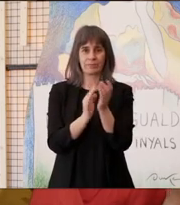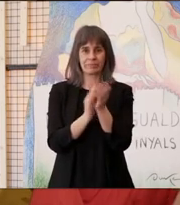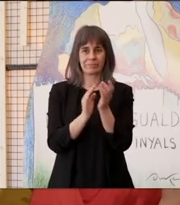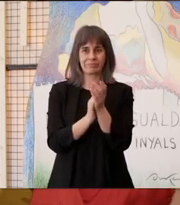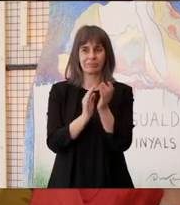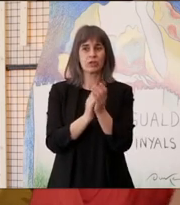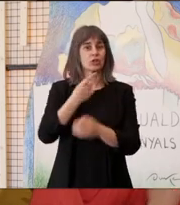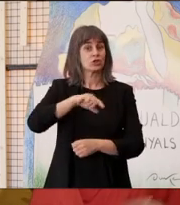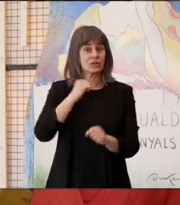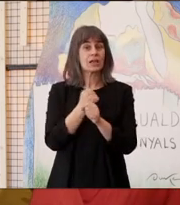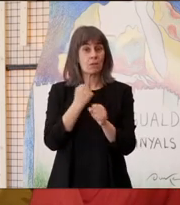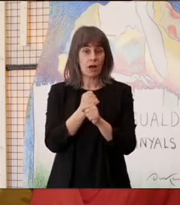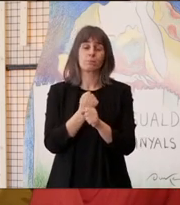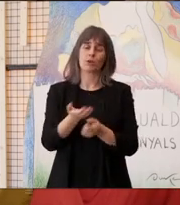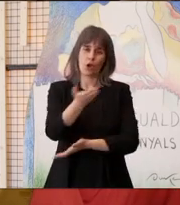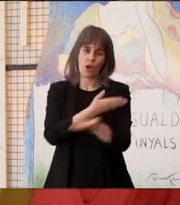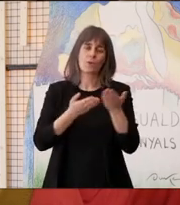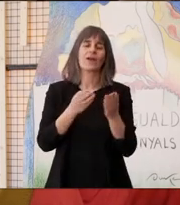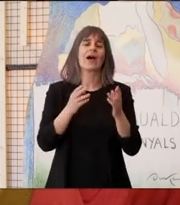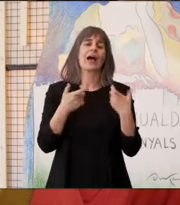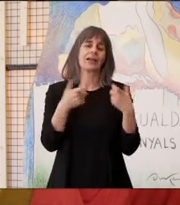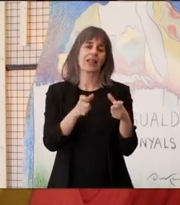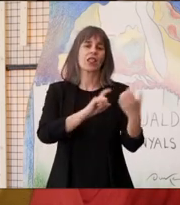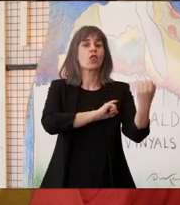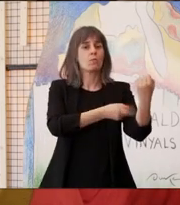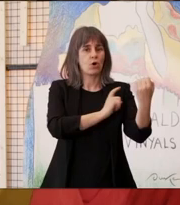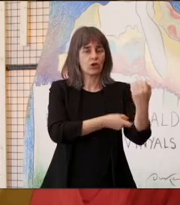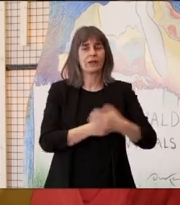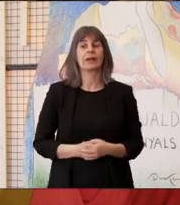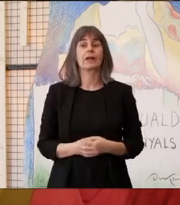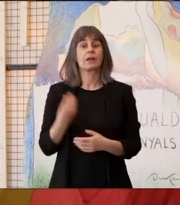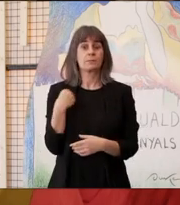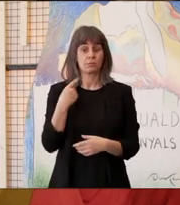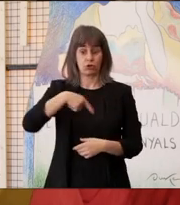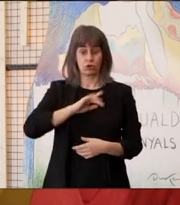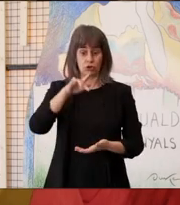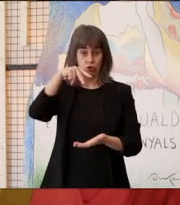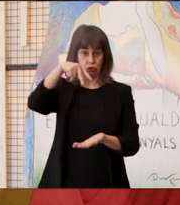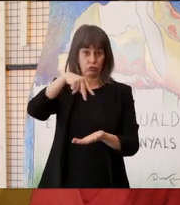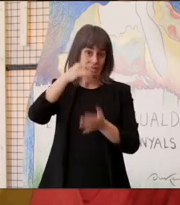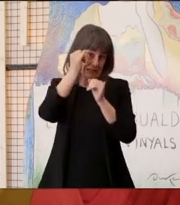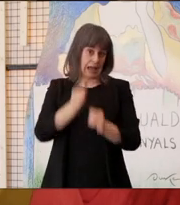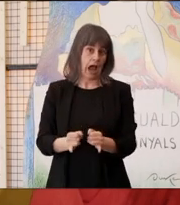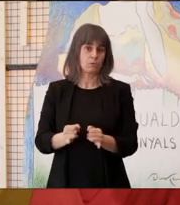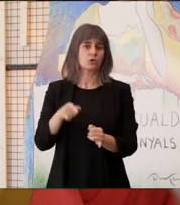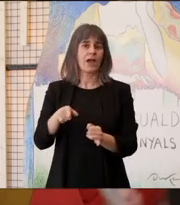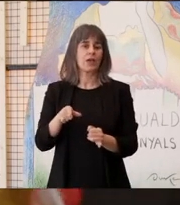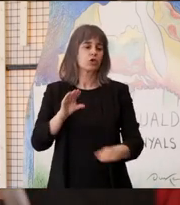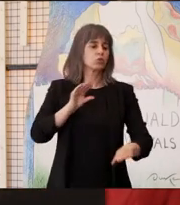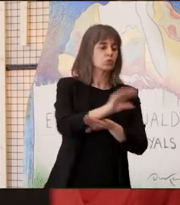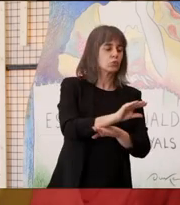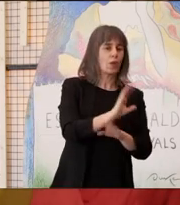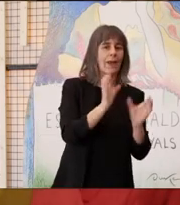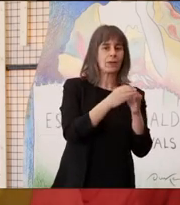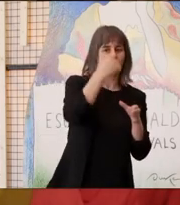trabajamos mucho con el deporte Cuando llegamos pues las subvenciones eran distintas para los equipos masculinos y femeninos nosotros Claro